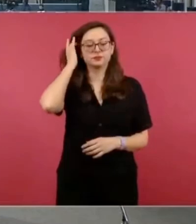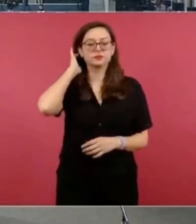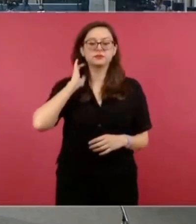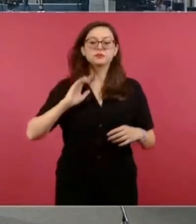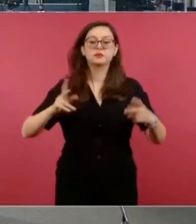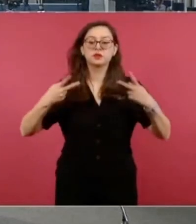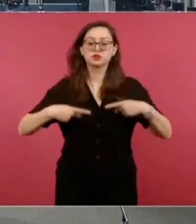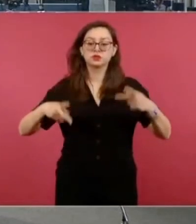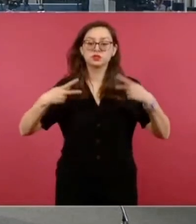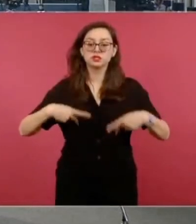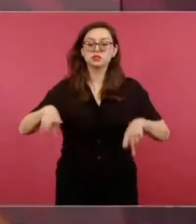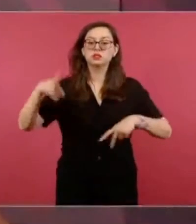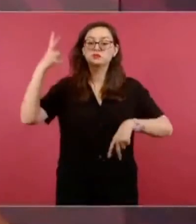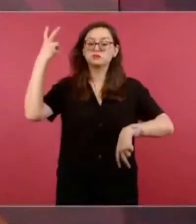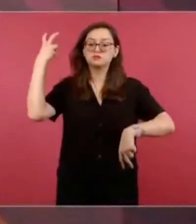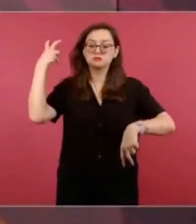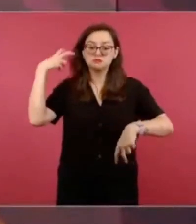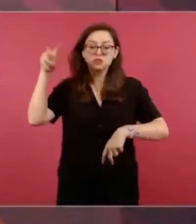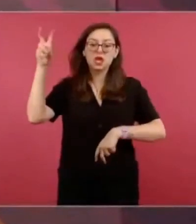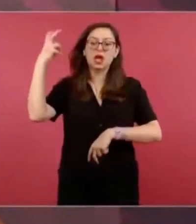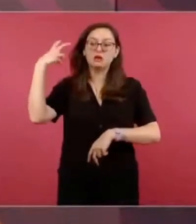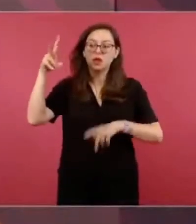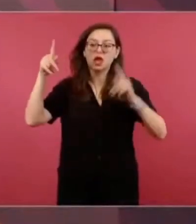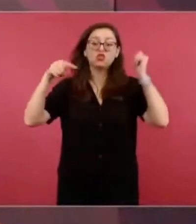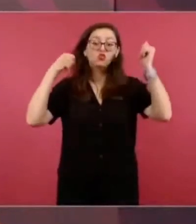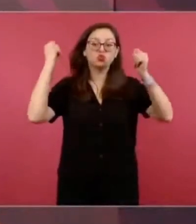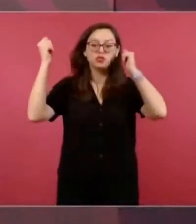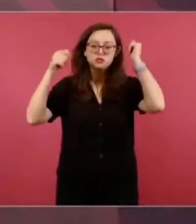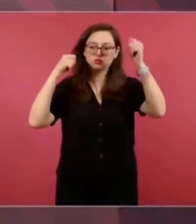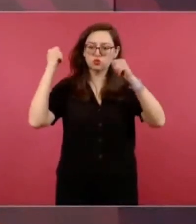viajeros, a turistas que vienen a México.